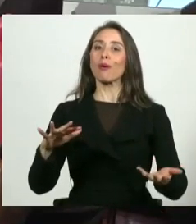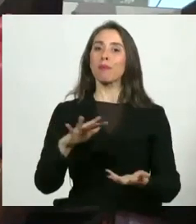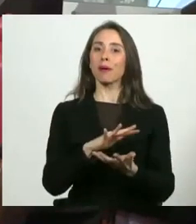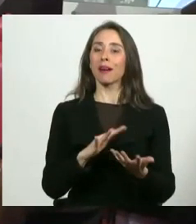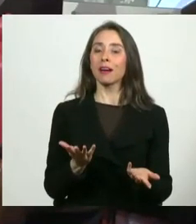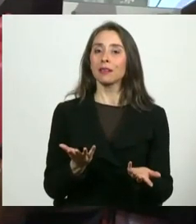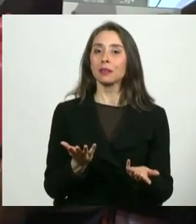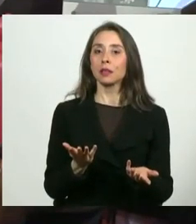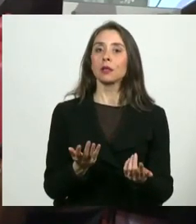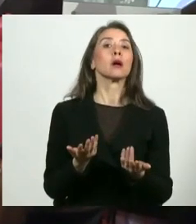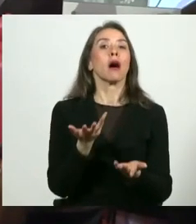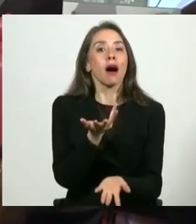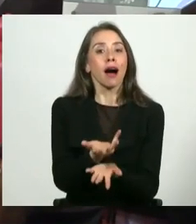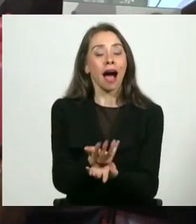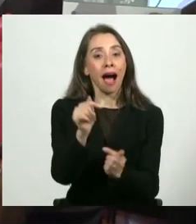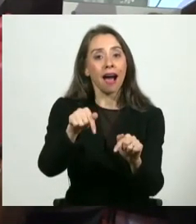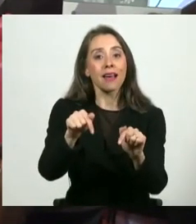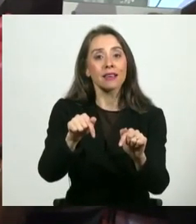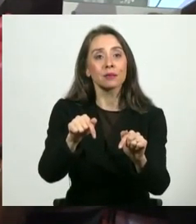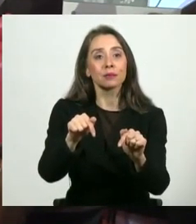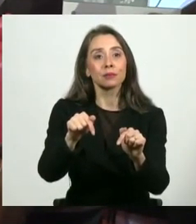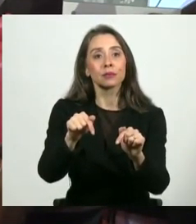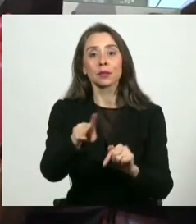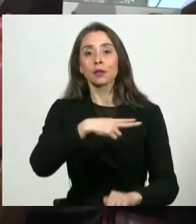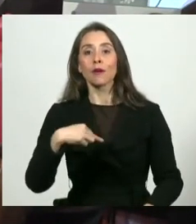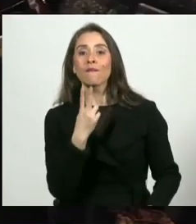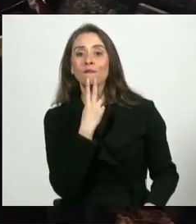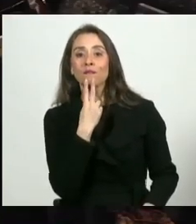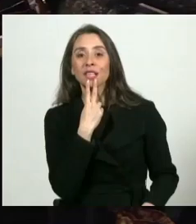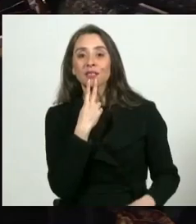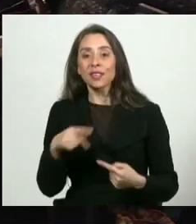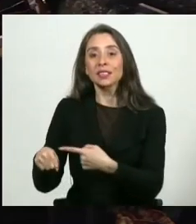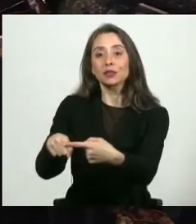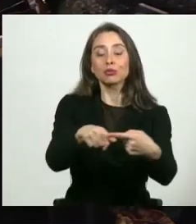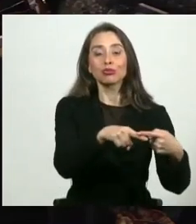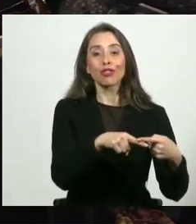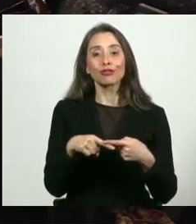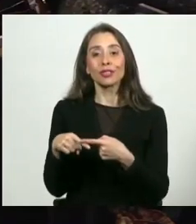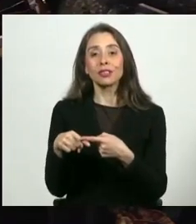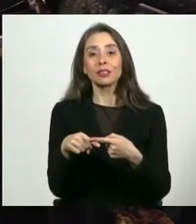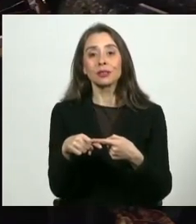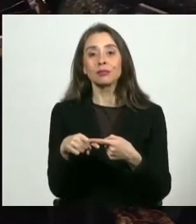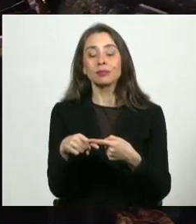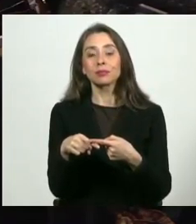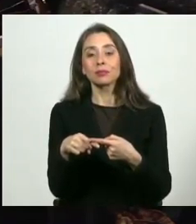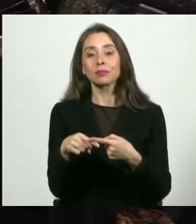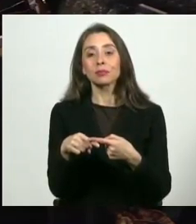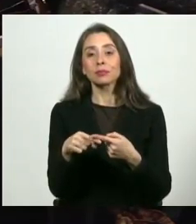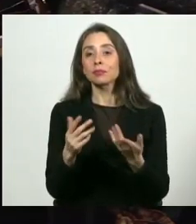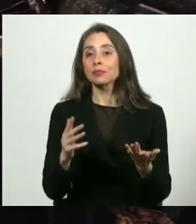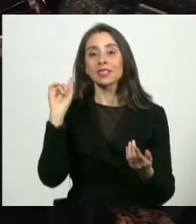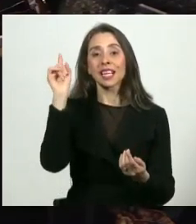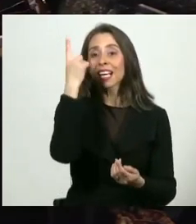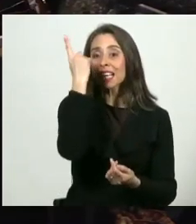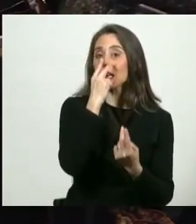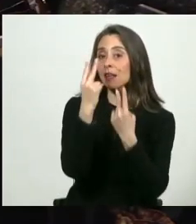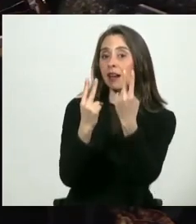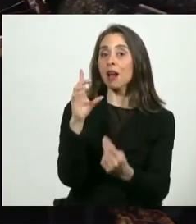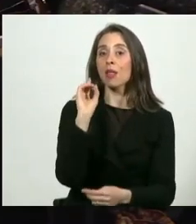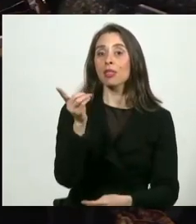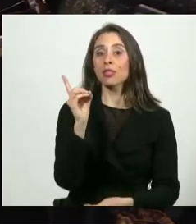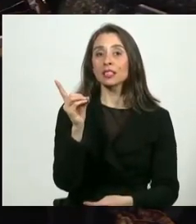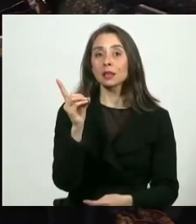sobre todo cuando hoy día tenemos vivimos en una sociedad en donde en general la discapacidad